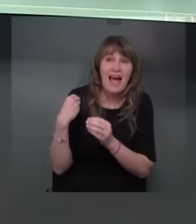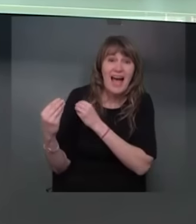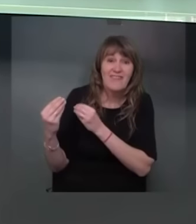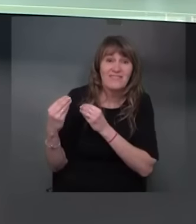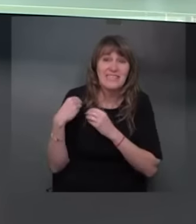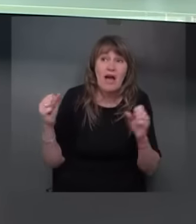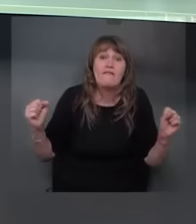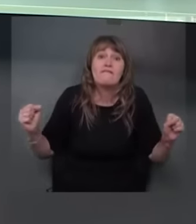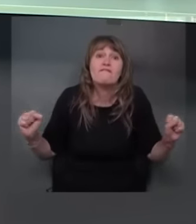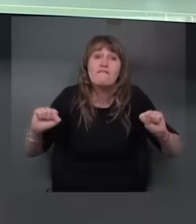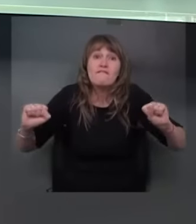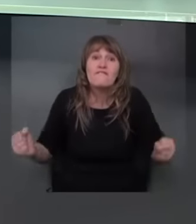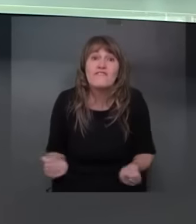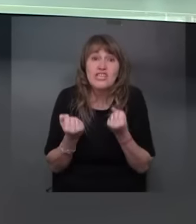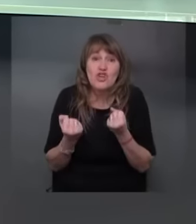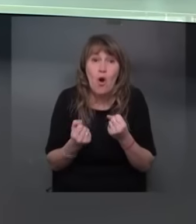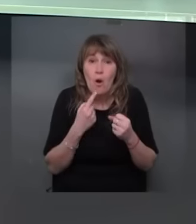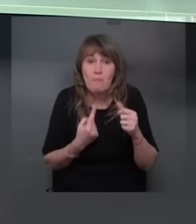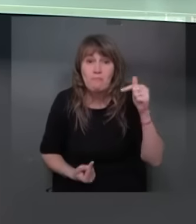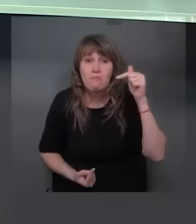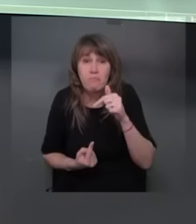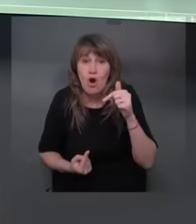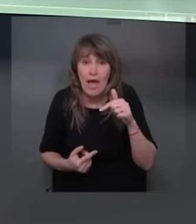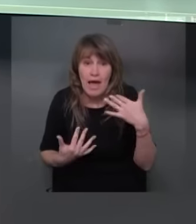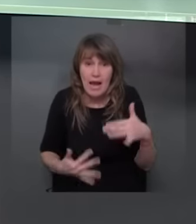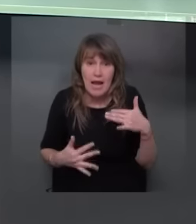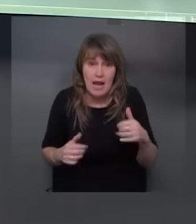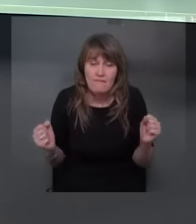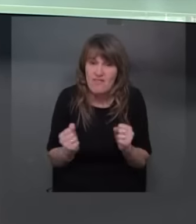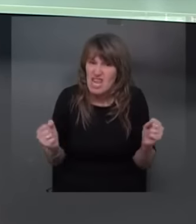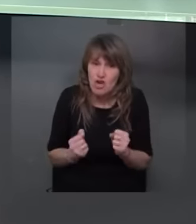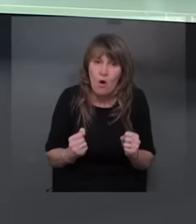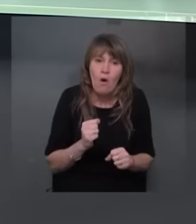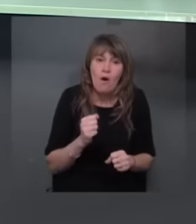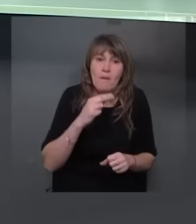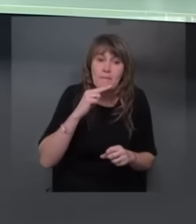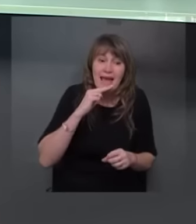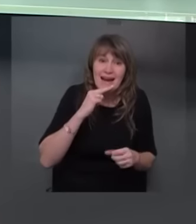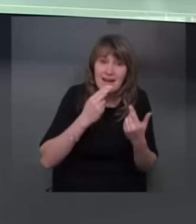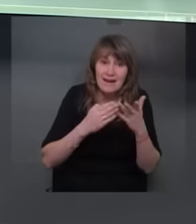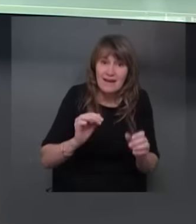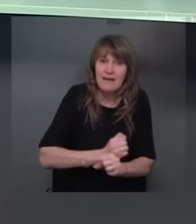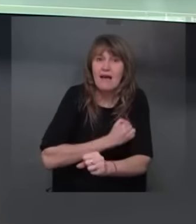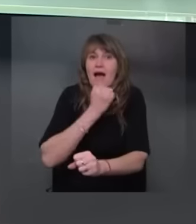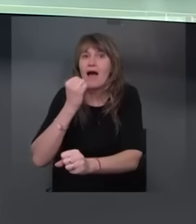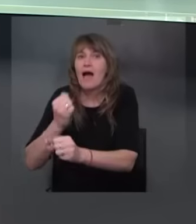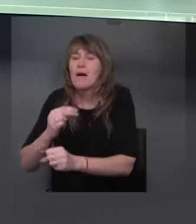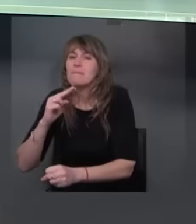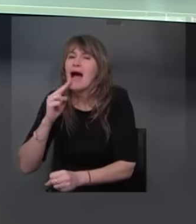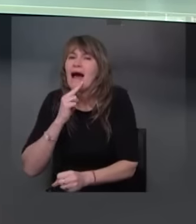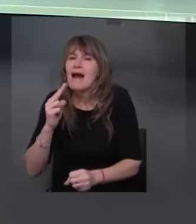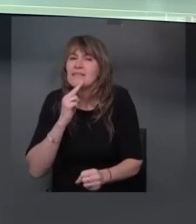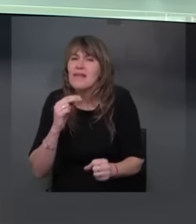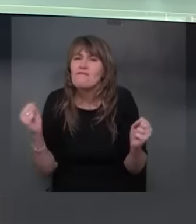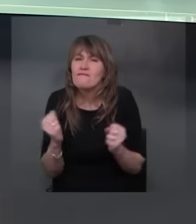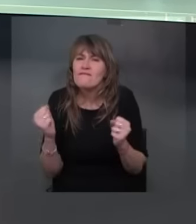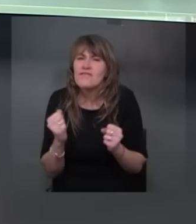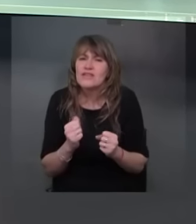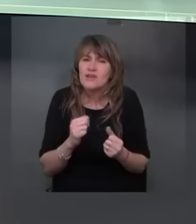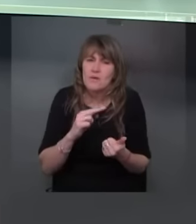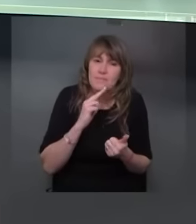polar que comenzará este viernes y se extenderá hasta el próximo martes y precisamente según ese pronóstico las máximas van a